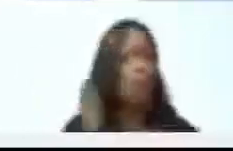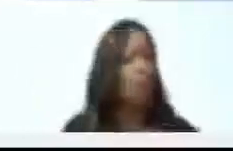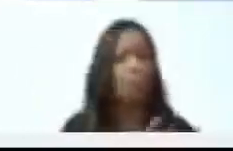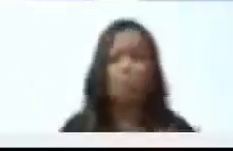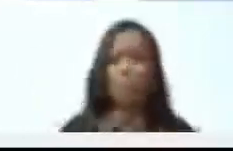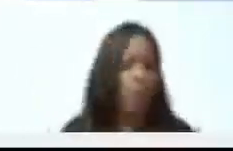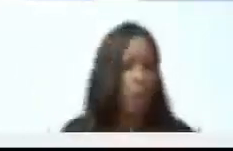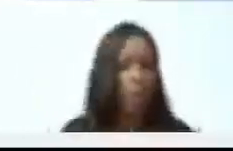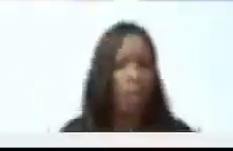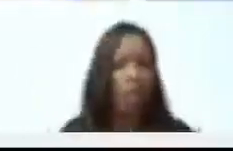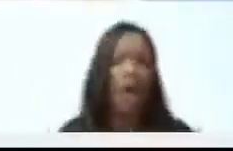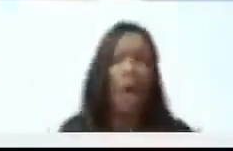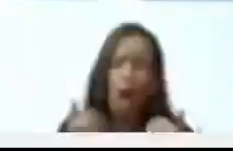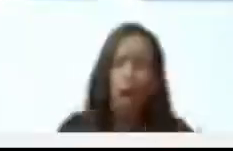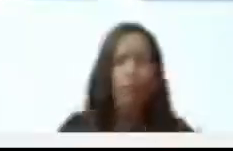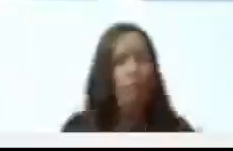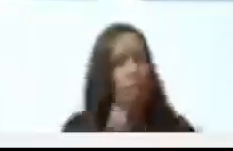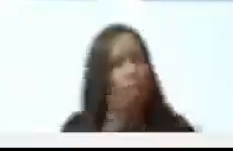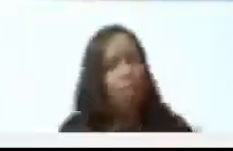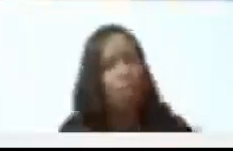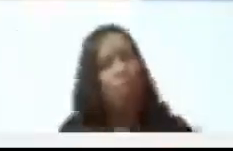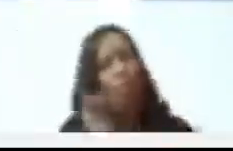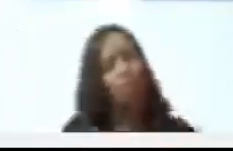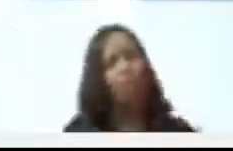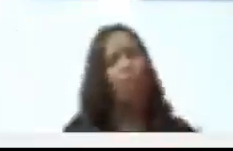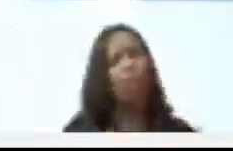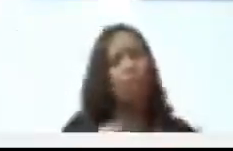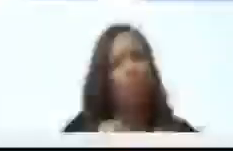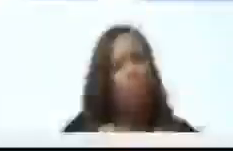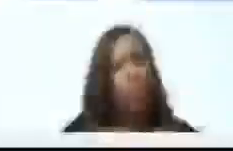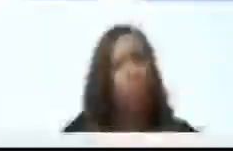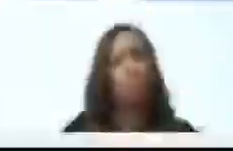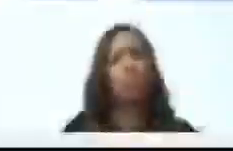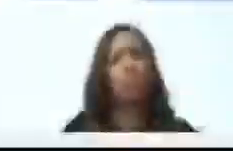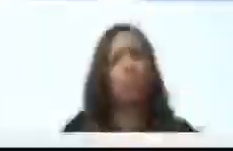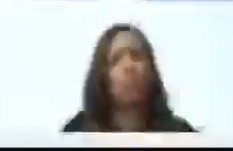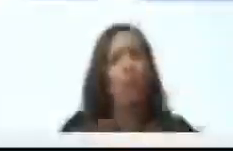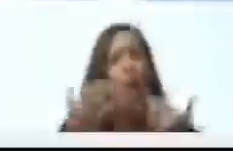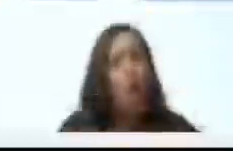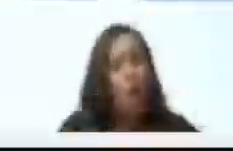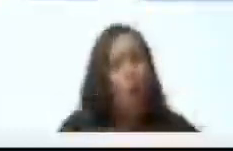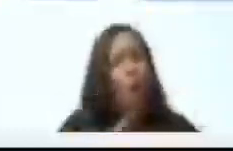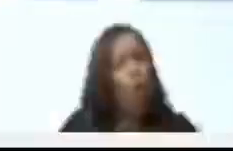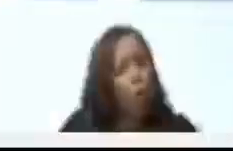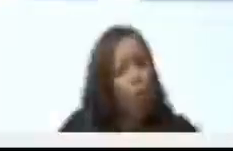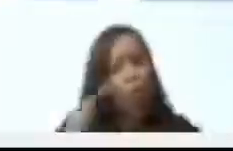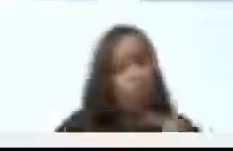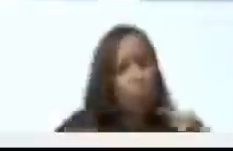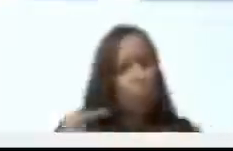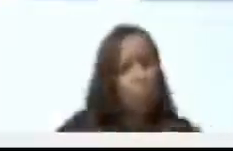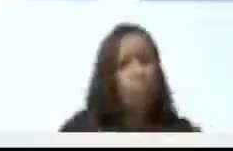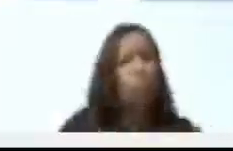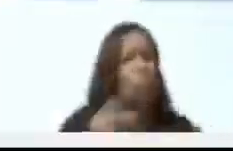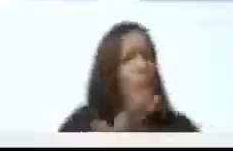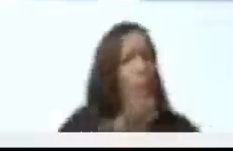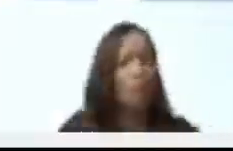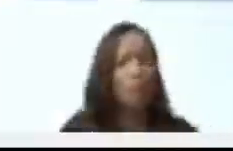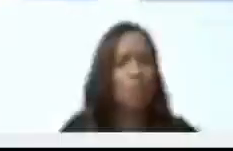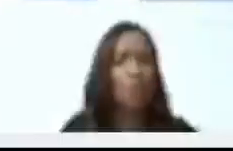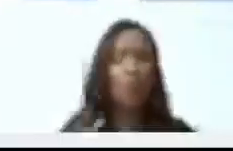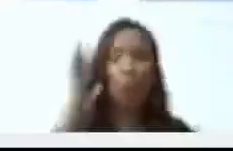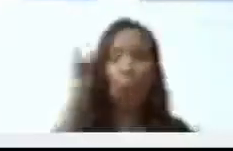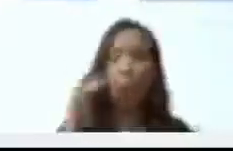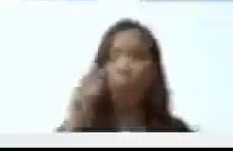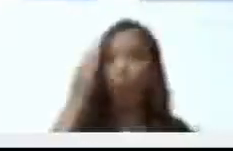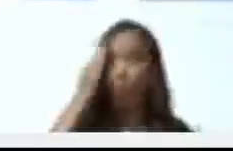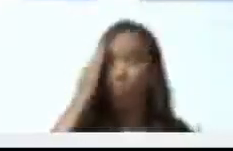esta iniciativa de ley en el día de hoy, que dicho sea de paso, es un proyecto que se aprobó en esta Cámara